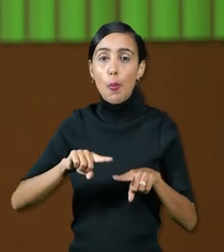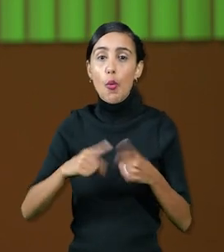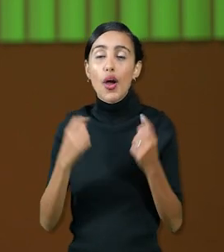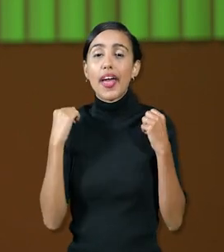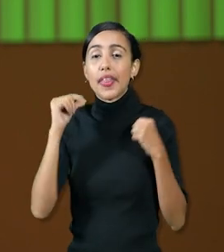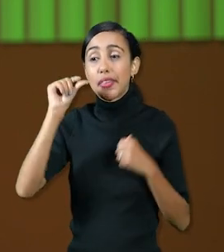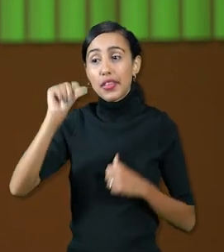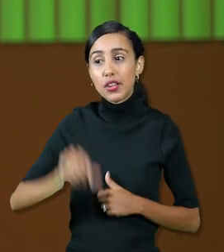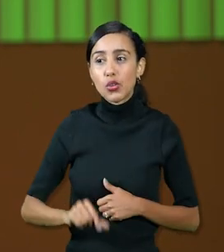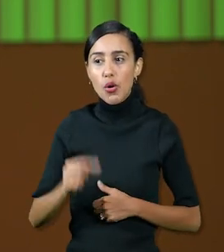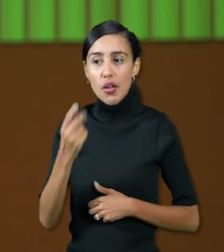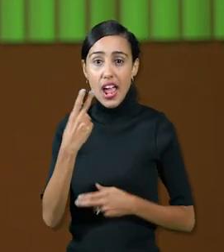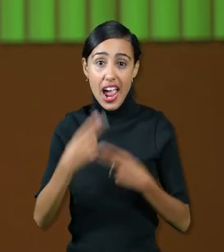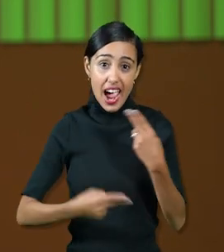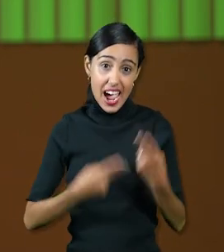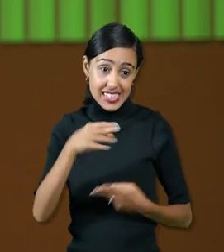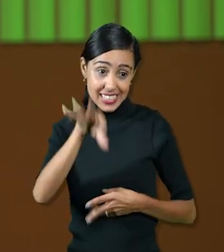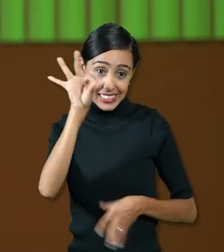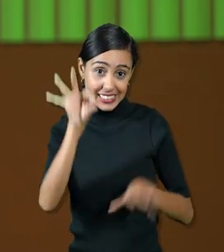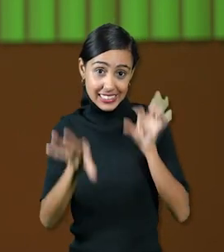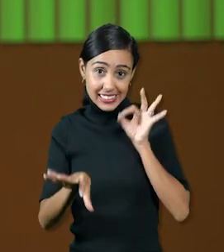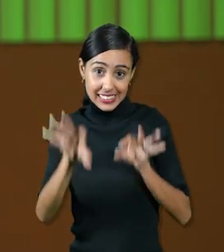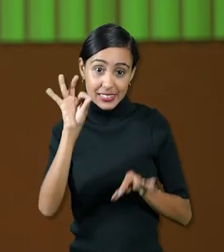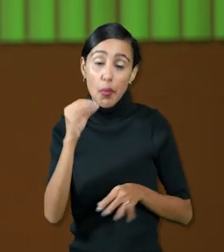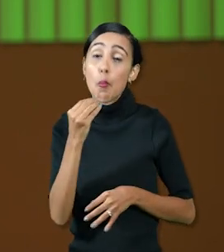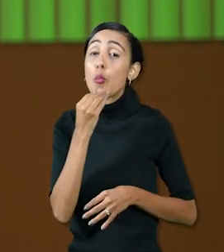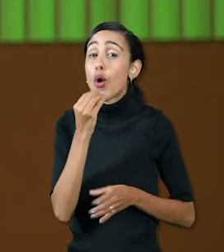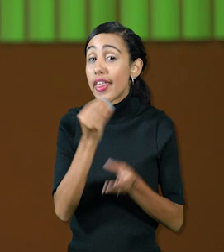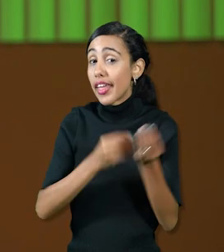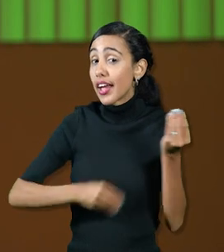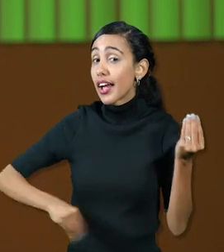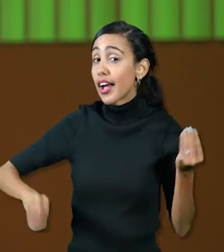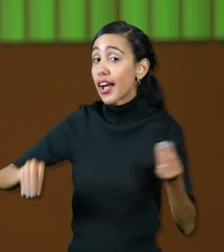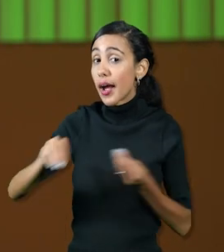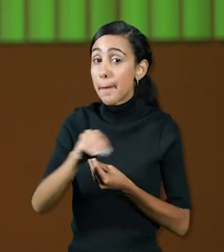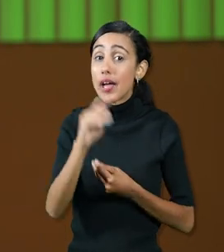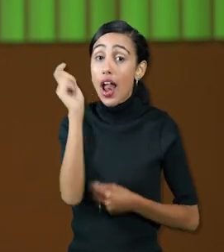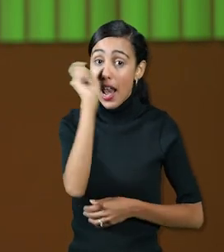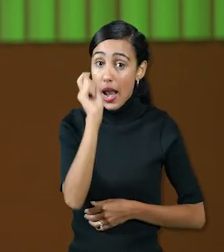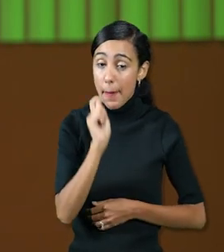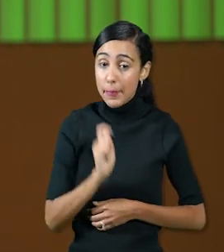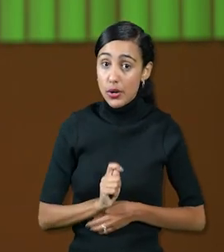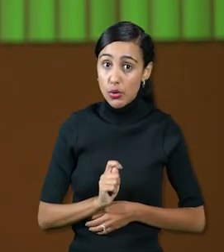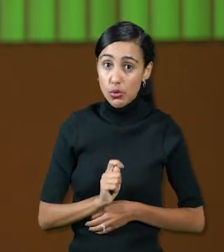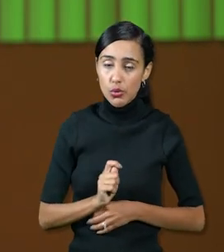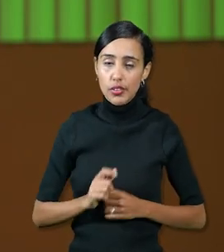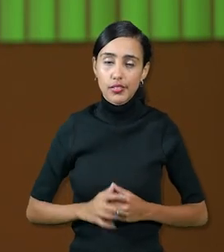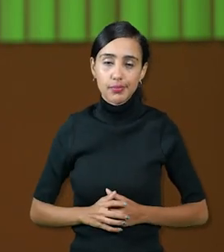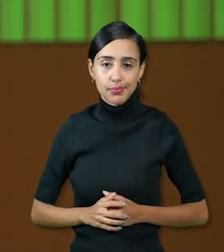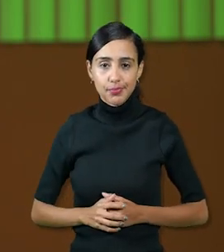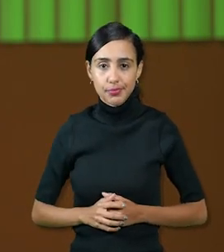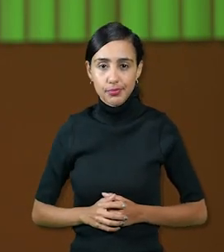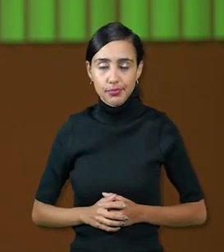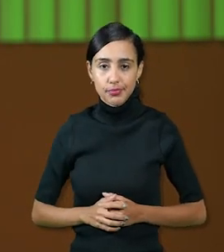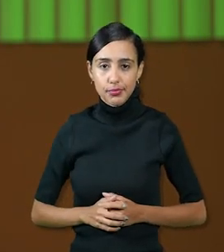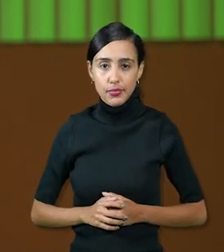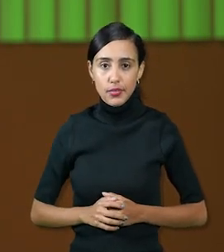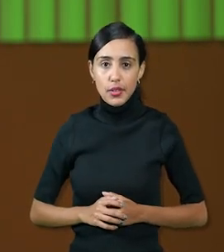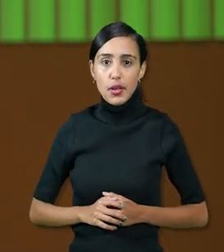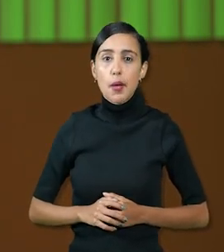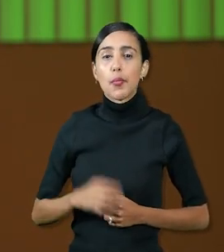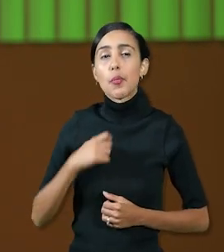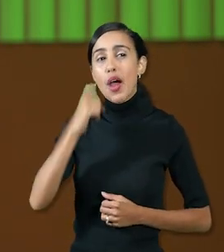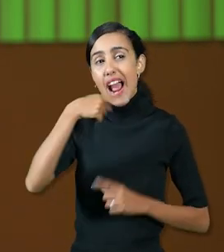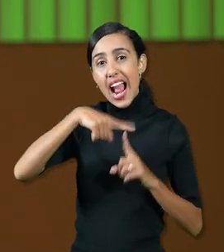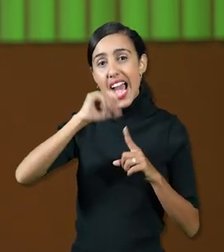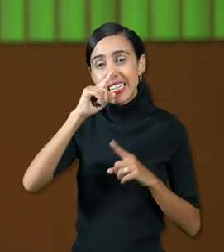encargan de hacer ciertas elecciones que pueden cambiar completamente una película una de otra, ¿no? O sea, el casting que uno elija,